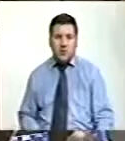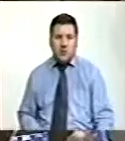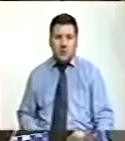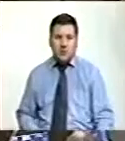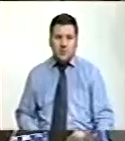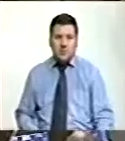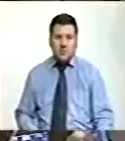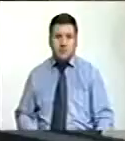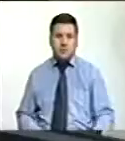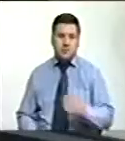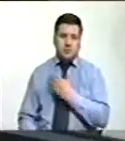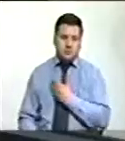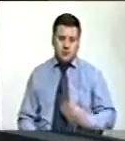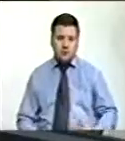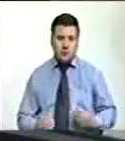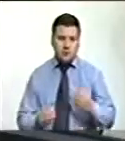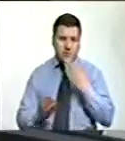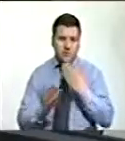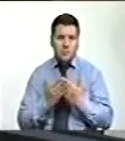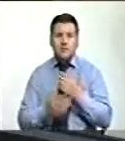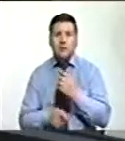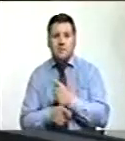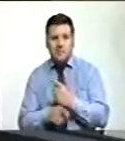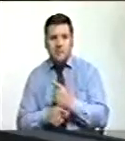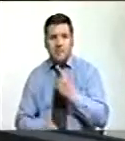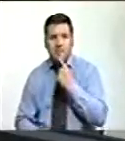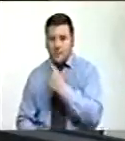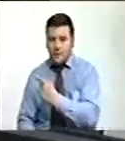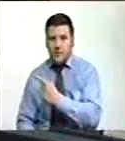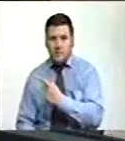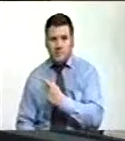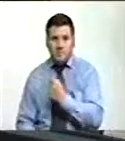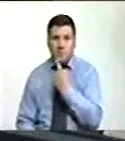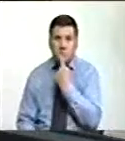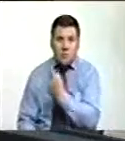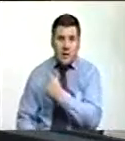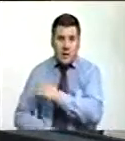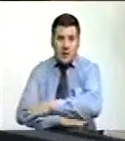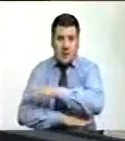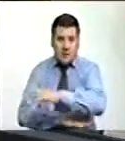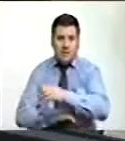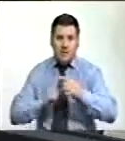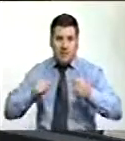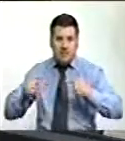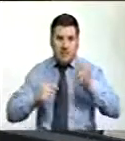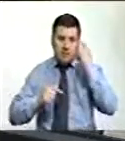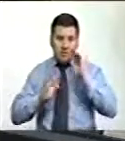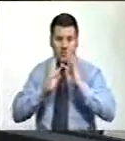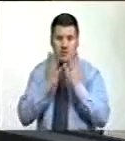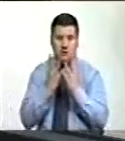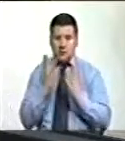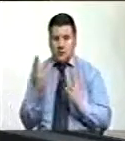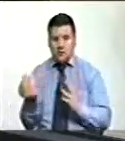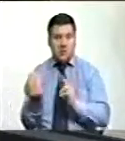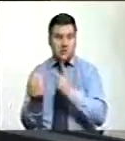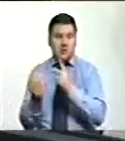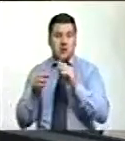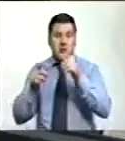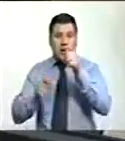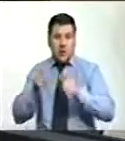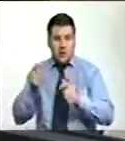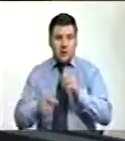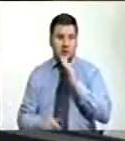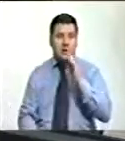Presidente, muchas gracias. Efectivamente, como la señora canciller lo manifestó, tuvimos un debate en la Comisión Segunda de la Cámara de Representantes citado por Tatiana